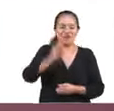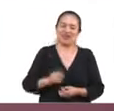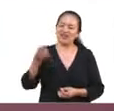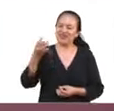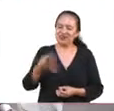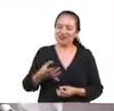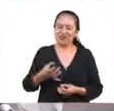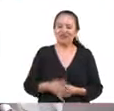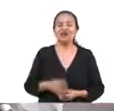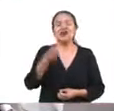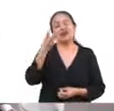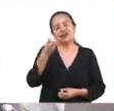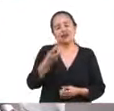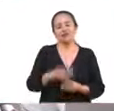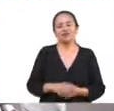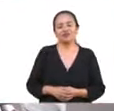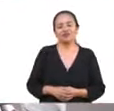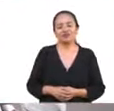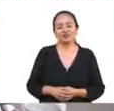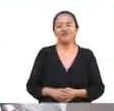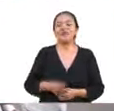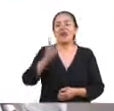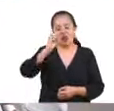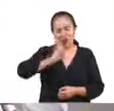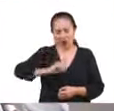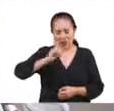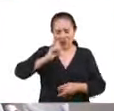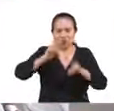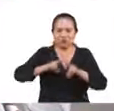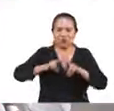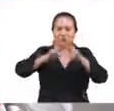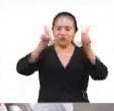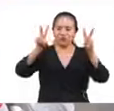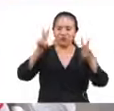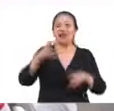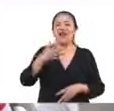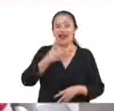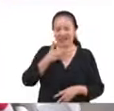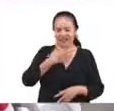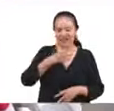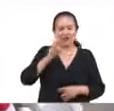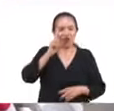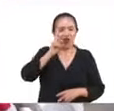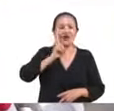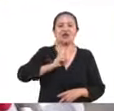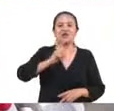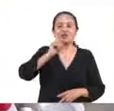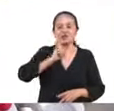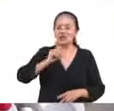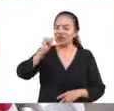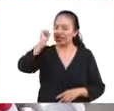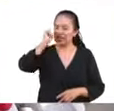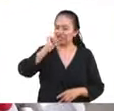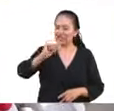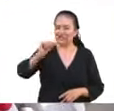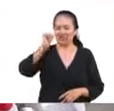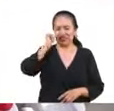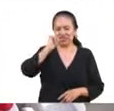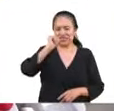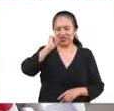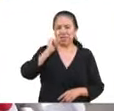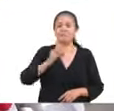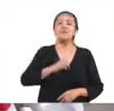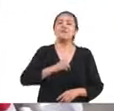vencidas. Y la visión de la mujer, la que tenemos las mujeres, siempre se traducirá